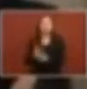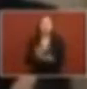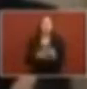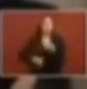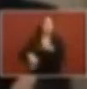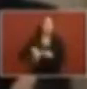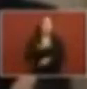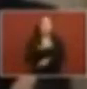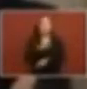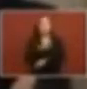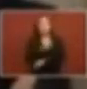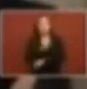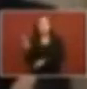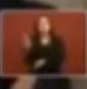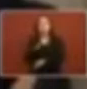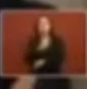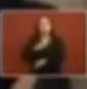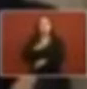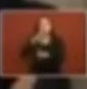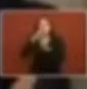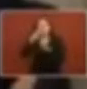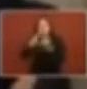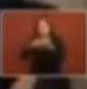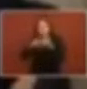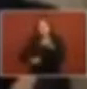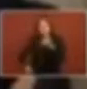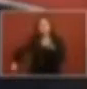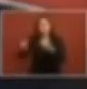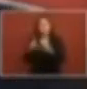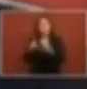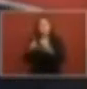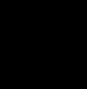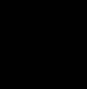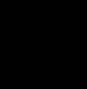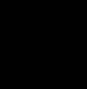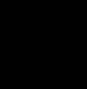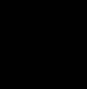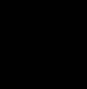patria. Pero nadie está obligado a mentir por la patria.